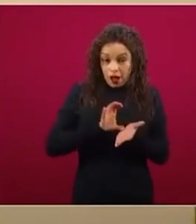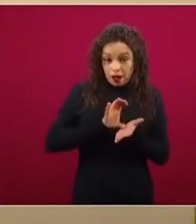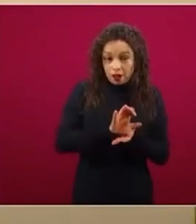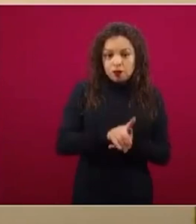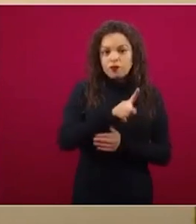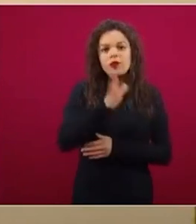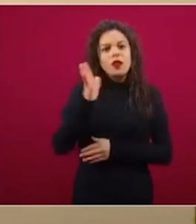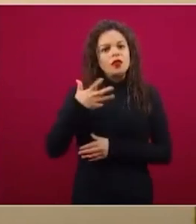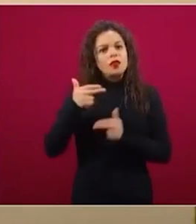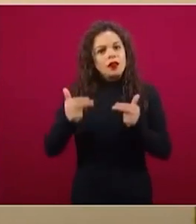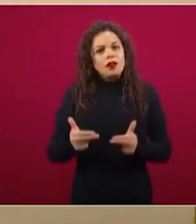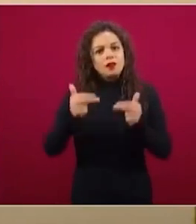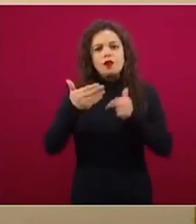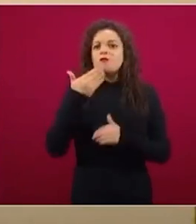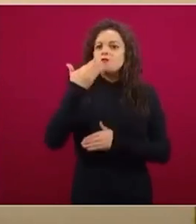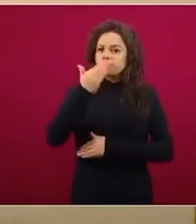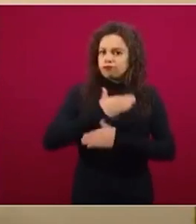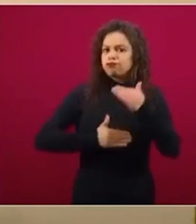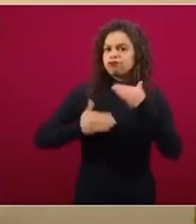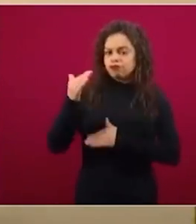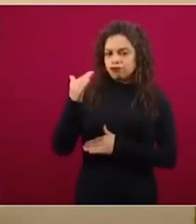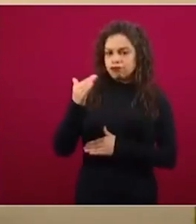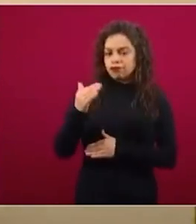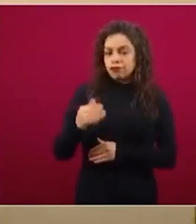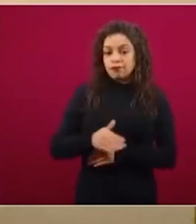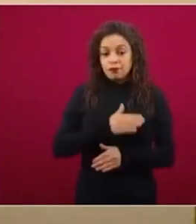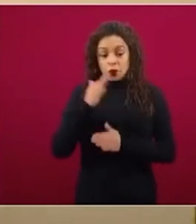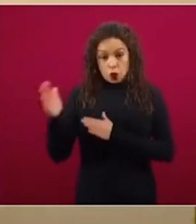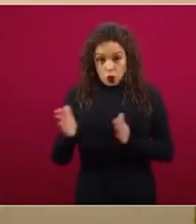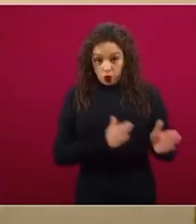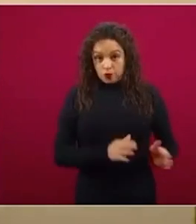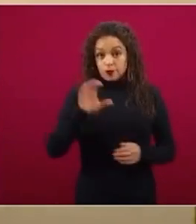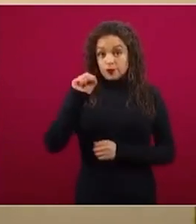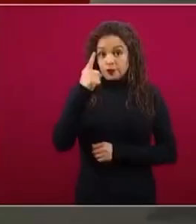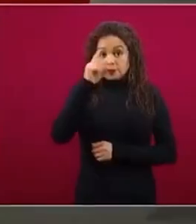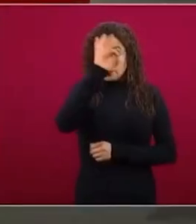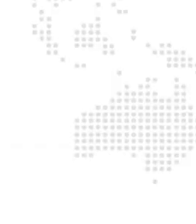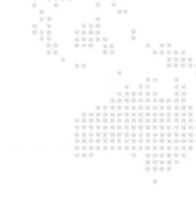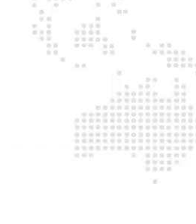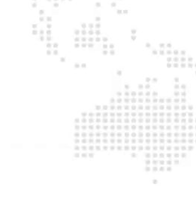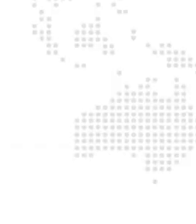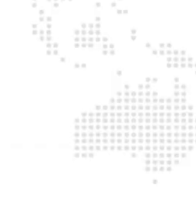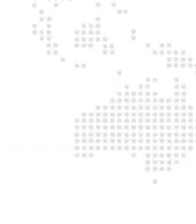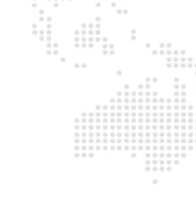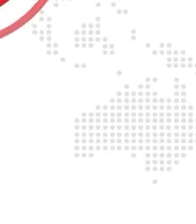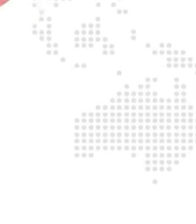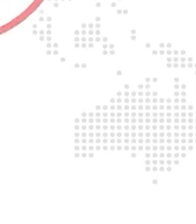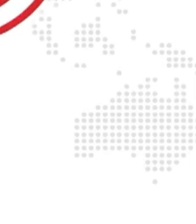Y 61% tiene estudios de primaria y de secundaria.